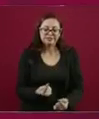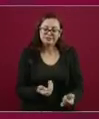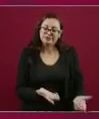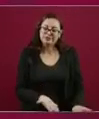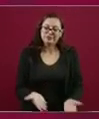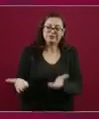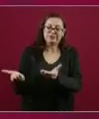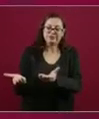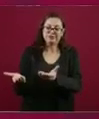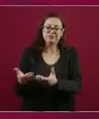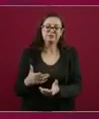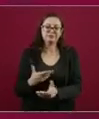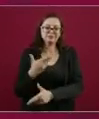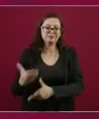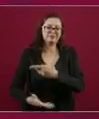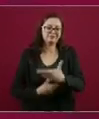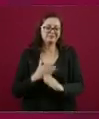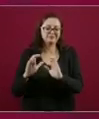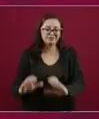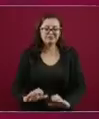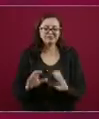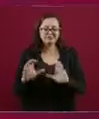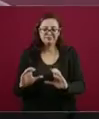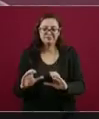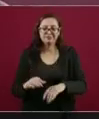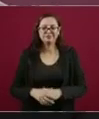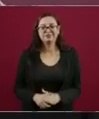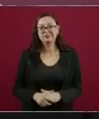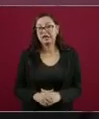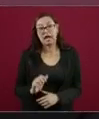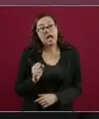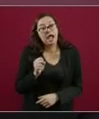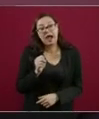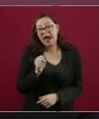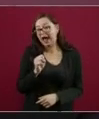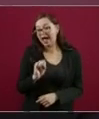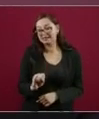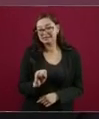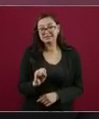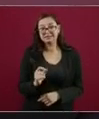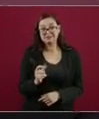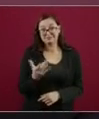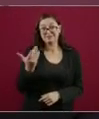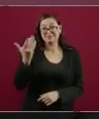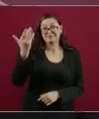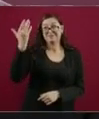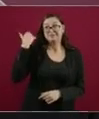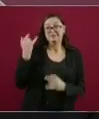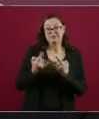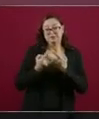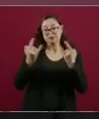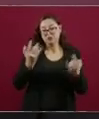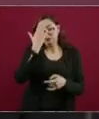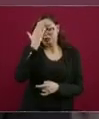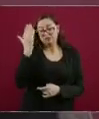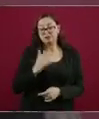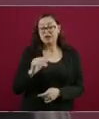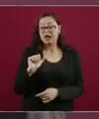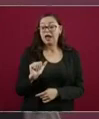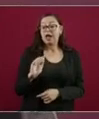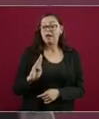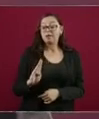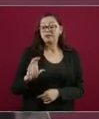de dar el servicio eso fue lo de la abc entonces nosotros no compartimos